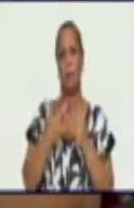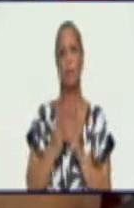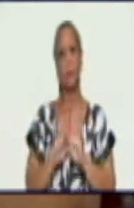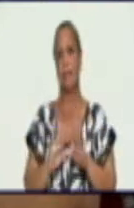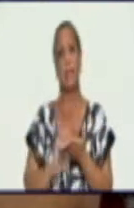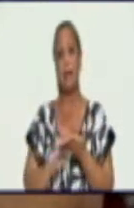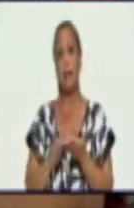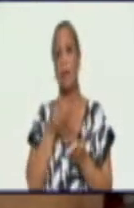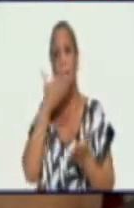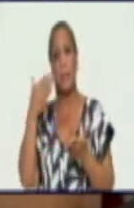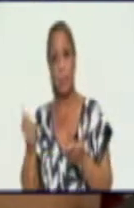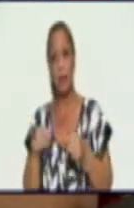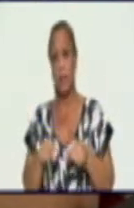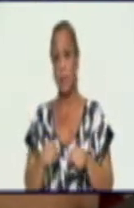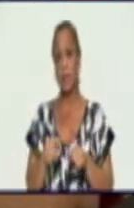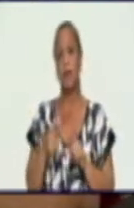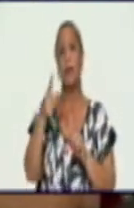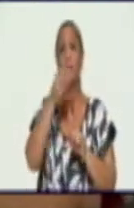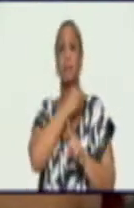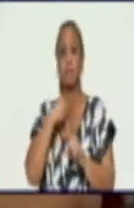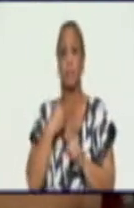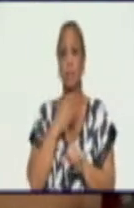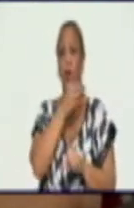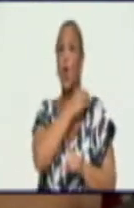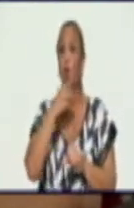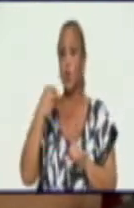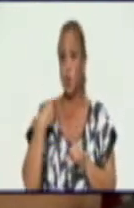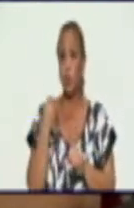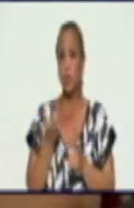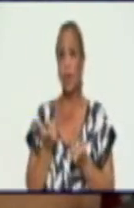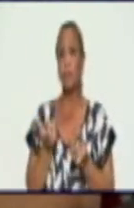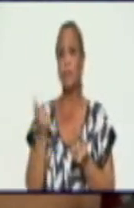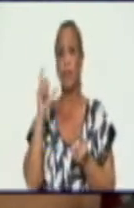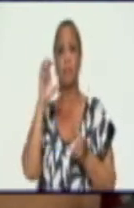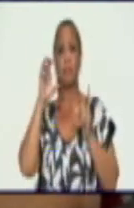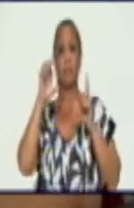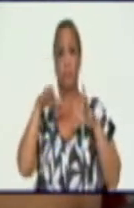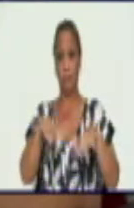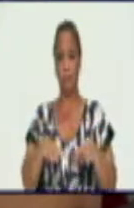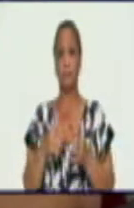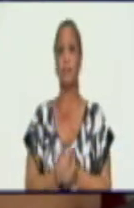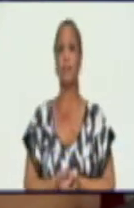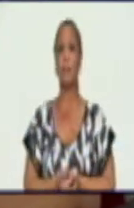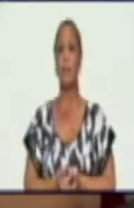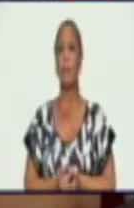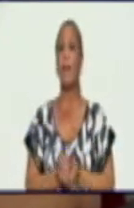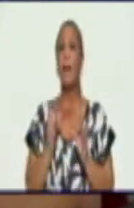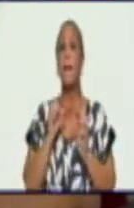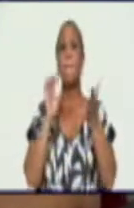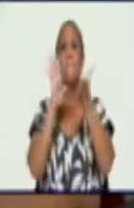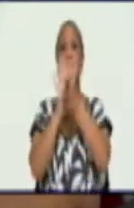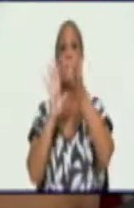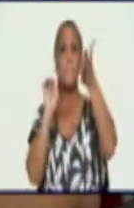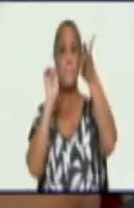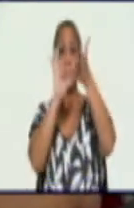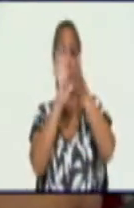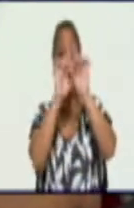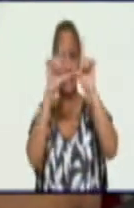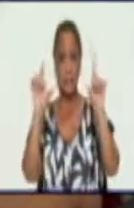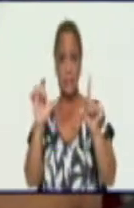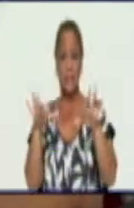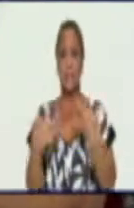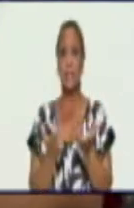perder ese turno, esa consulta que tenía. Las pegatinas que hemos estado o que han estado circulando hasta